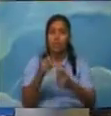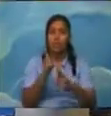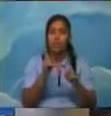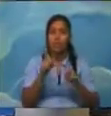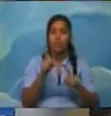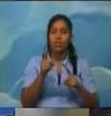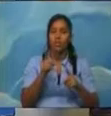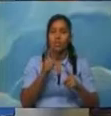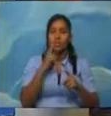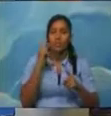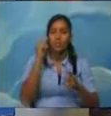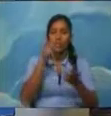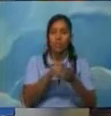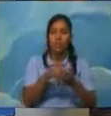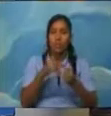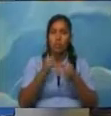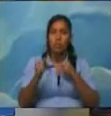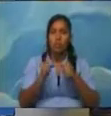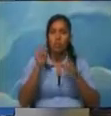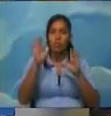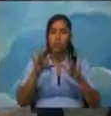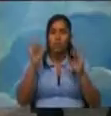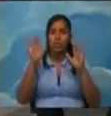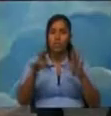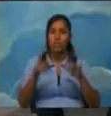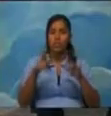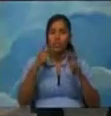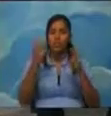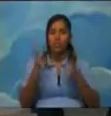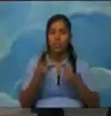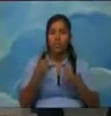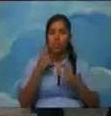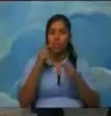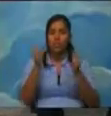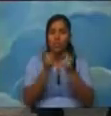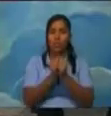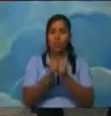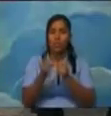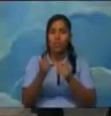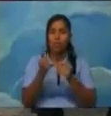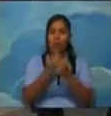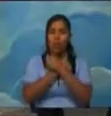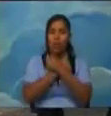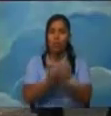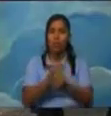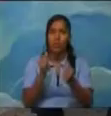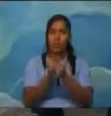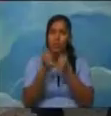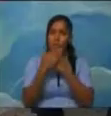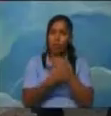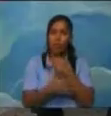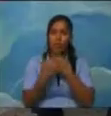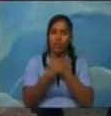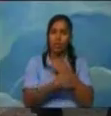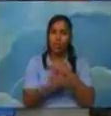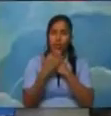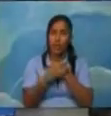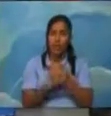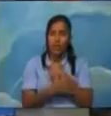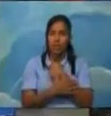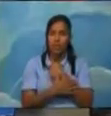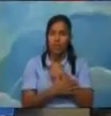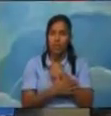No, dice que fue movido a misericordia y lo recibió con amor, con cariño. Lo recibió con amor,